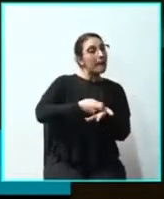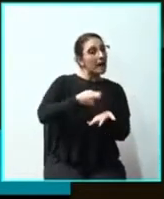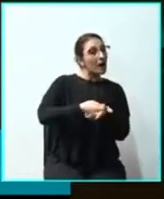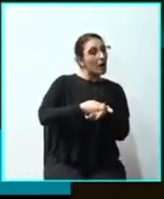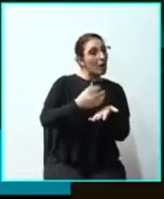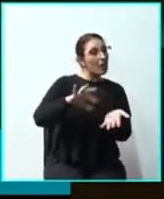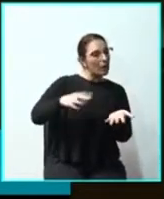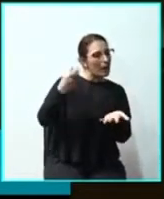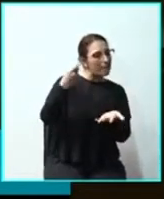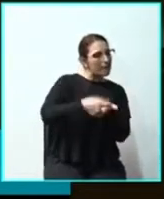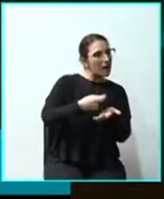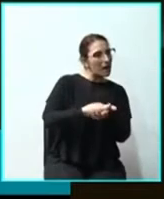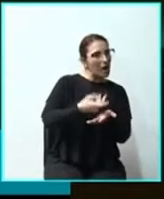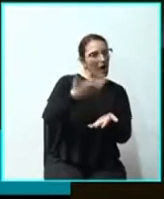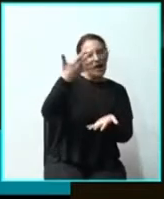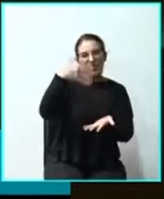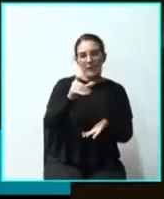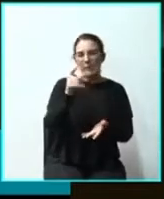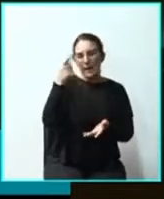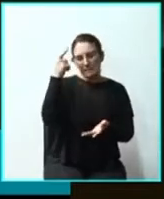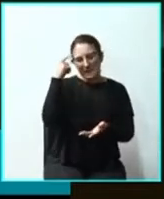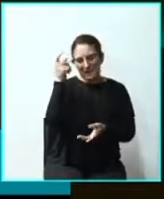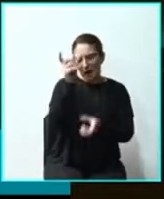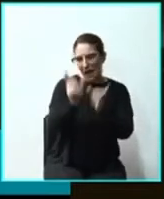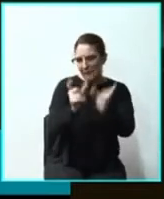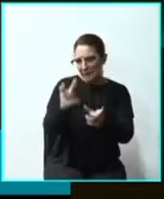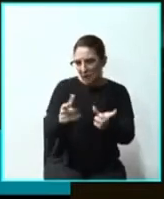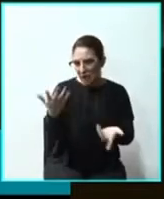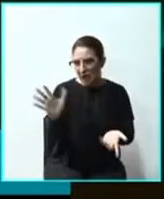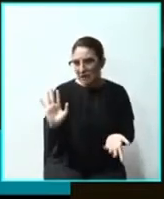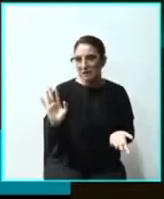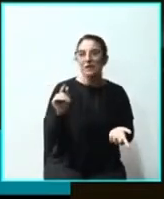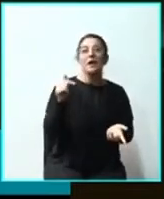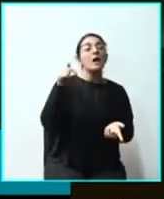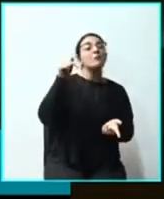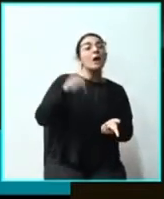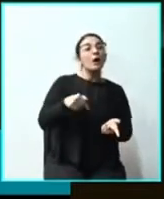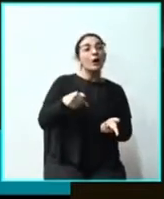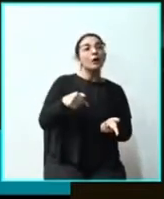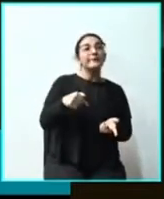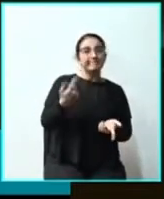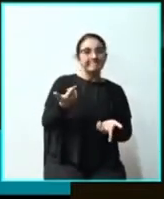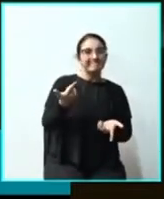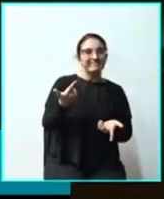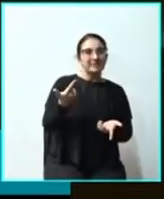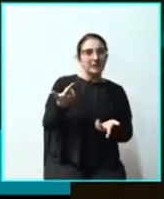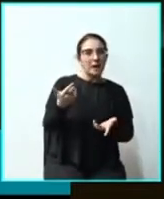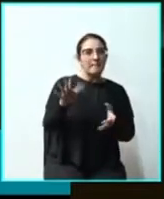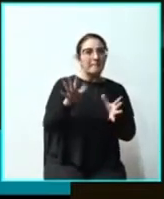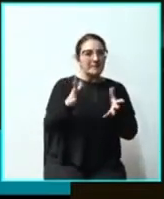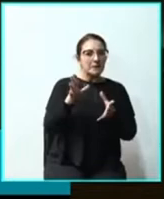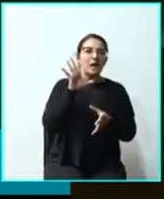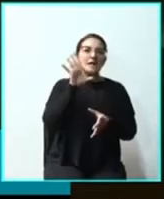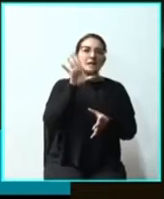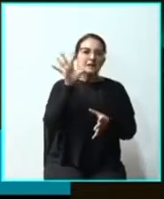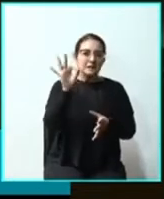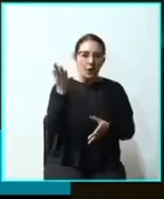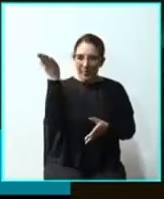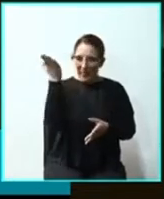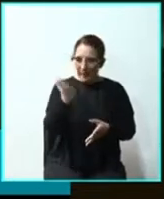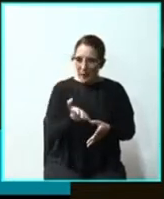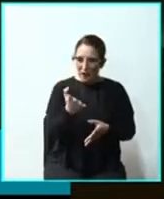educación, esa misma dirigencia política es la que hoy nos ha llevado a tener casi el 50% de pobreza